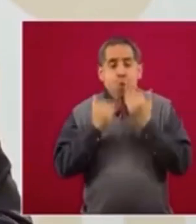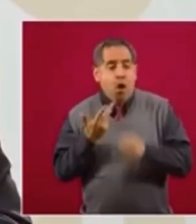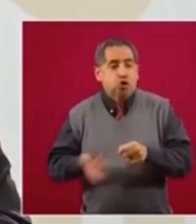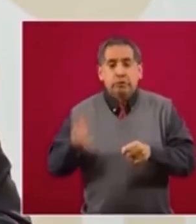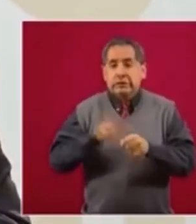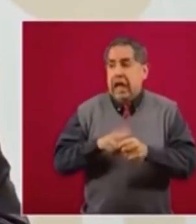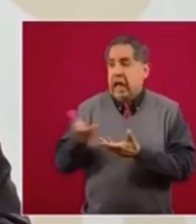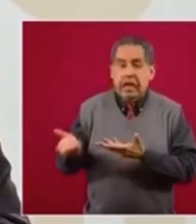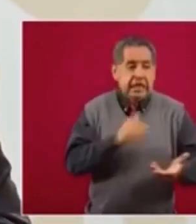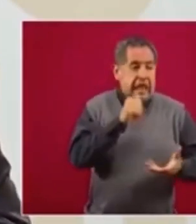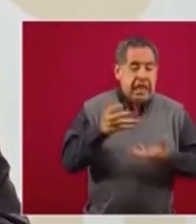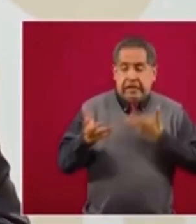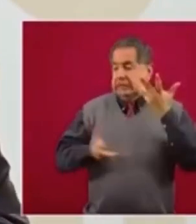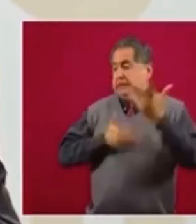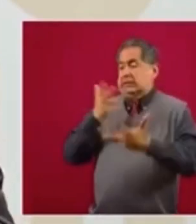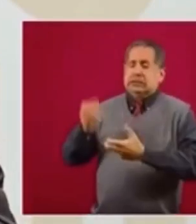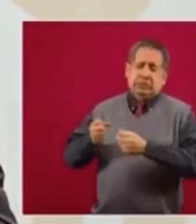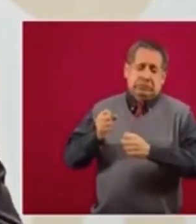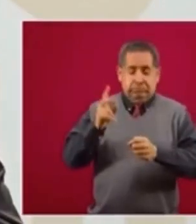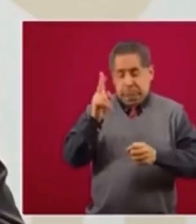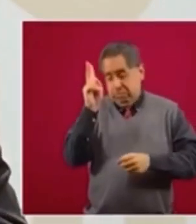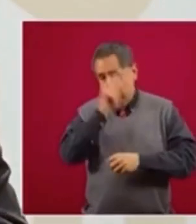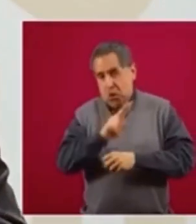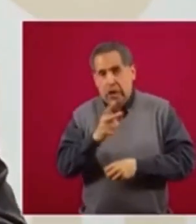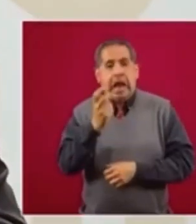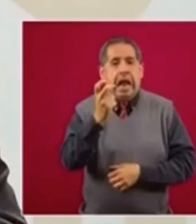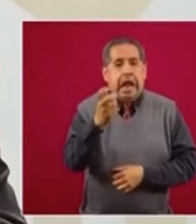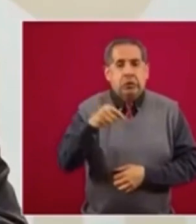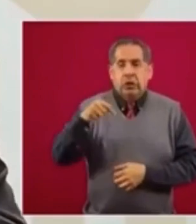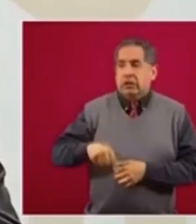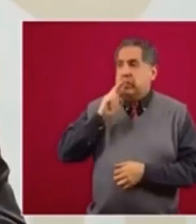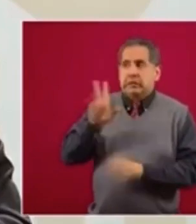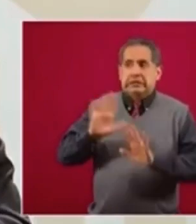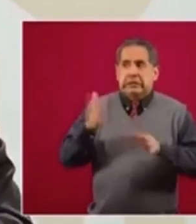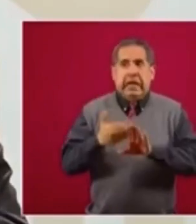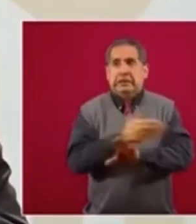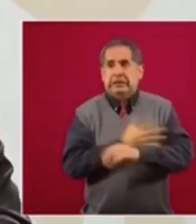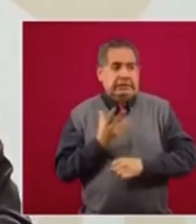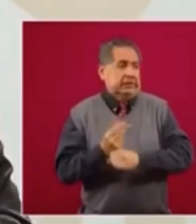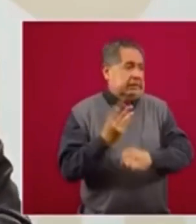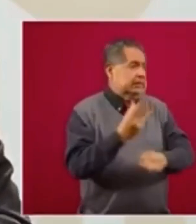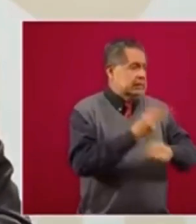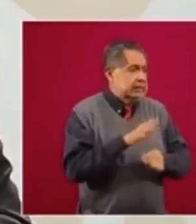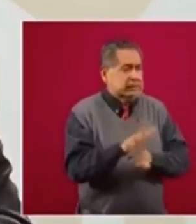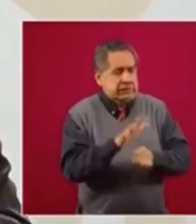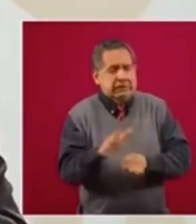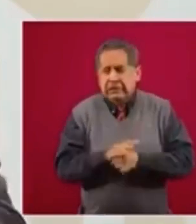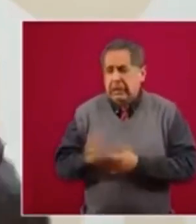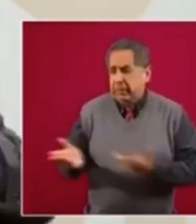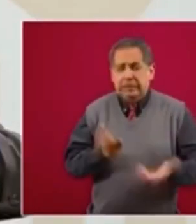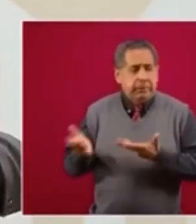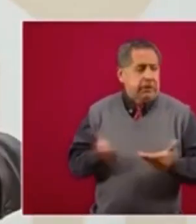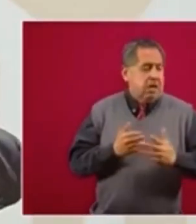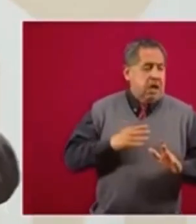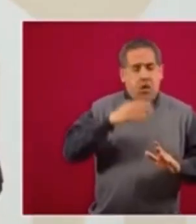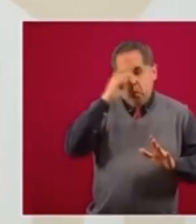personas. Y eso es lo que se buscó evitar a toda costa en México y hasta ahora se ha logrado.